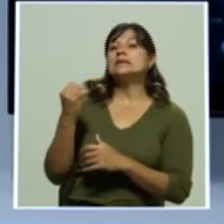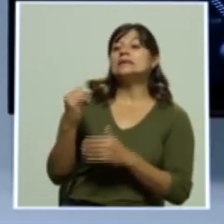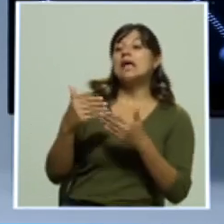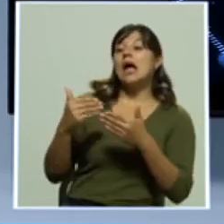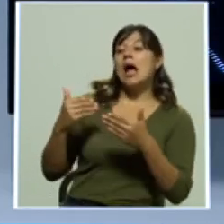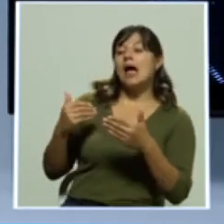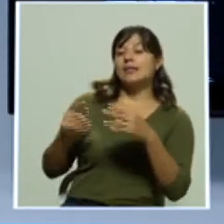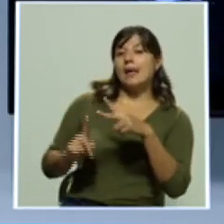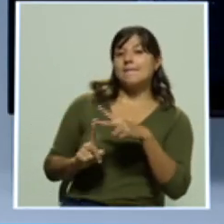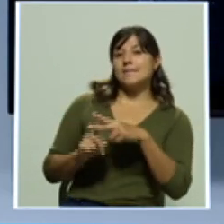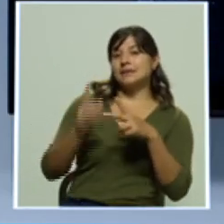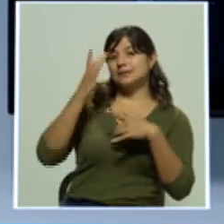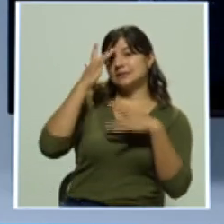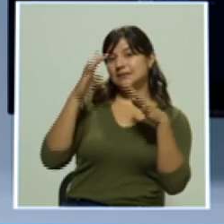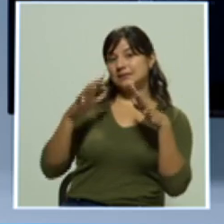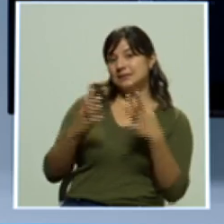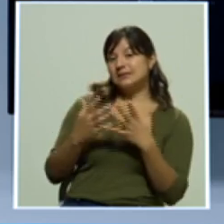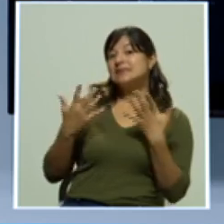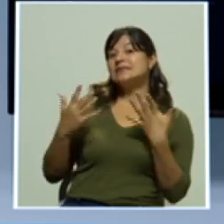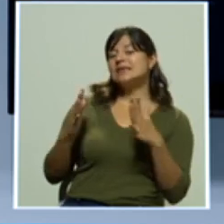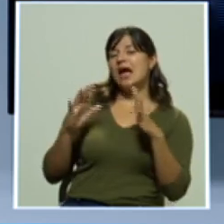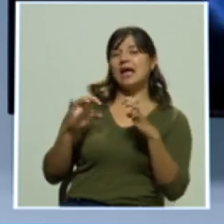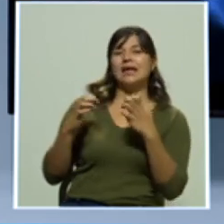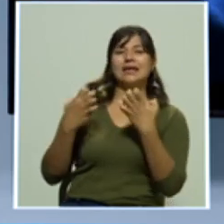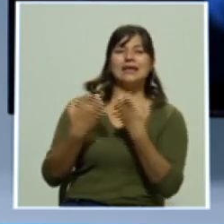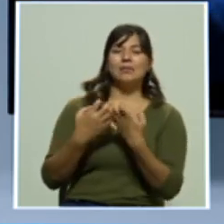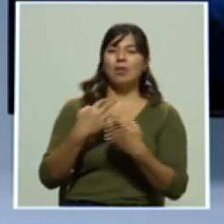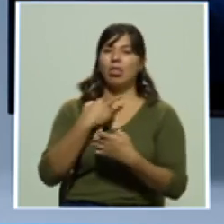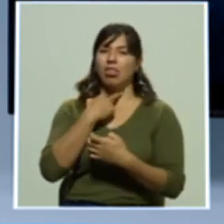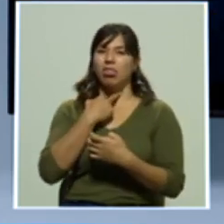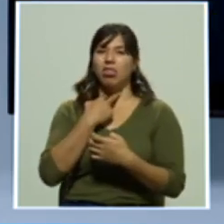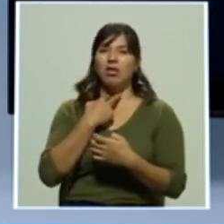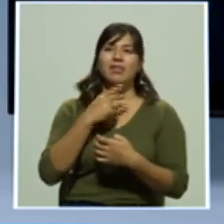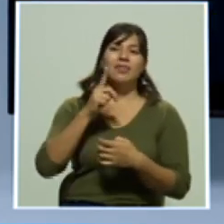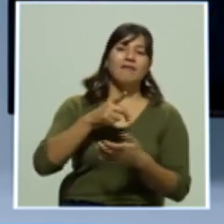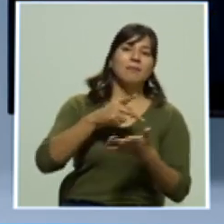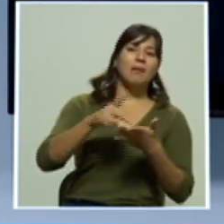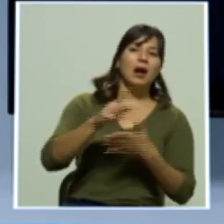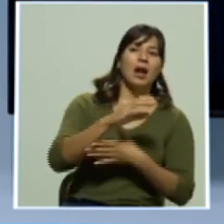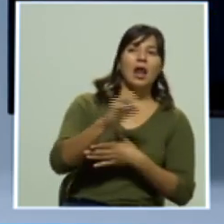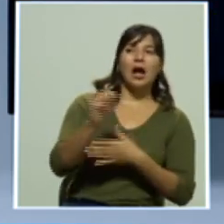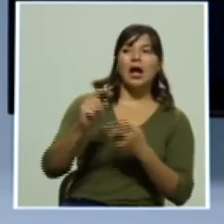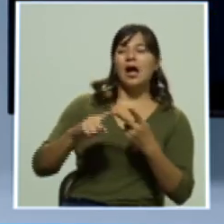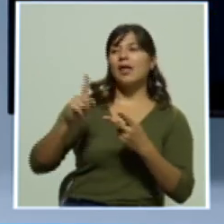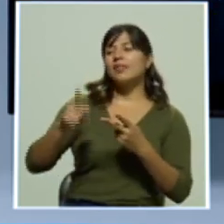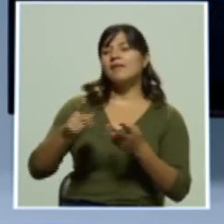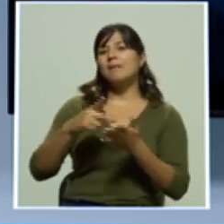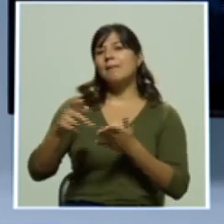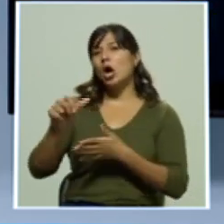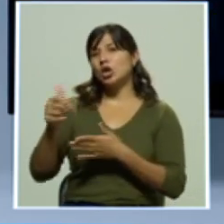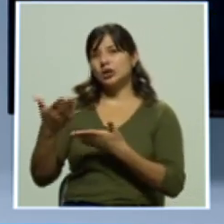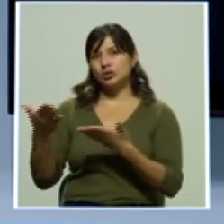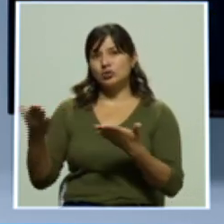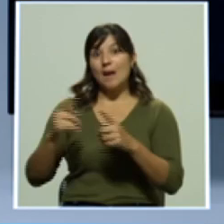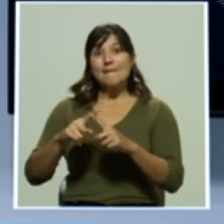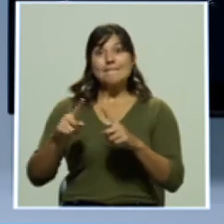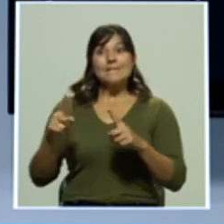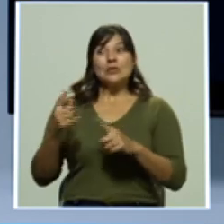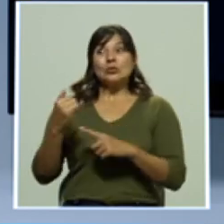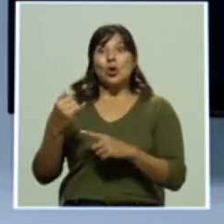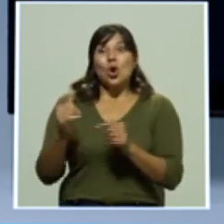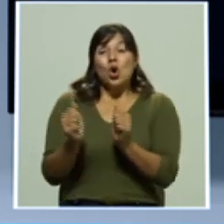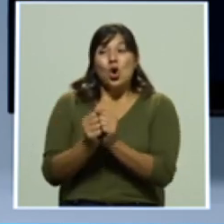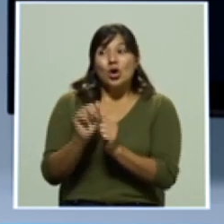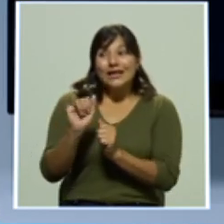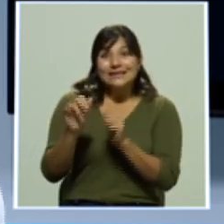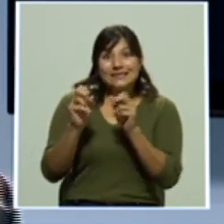la pandemia los equipos estaban quebrados, que le deben a la caja, que le deben a este, que le deben al otro, con el ingreso de esta posibilidad